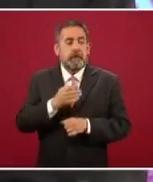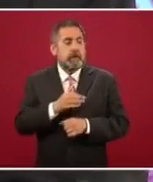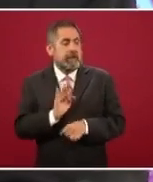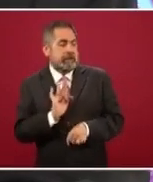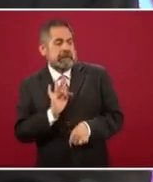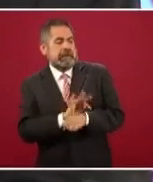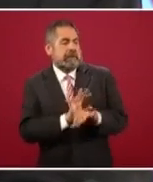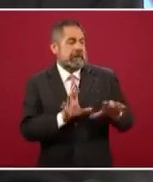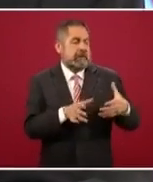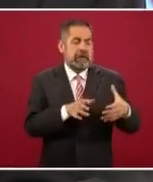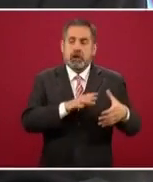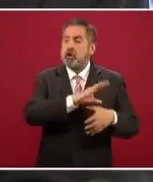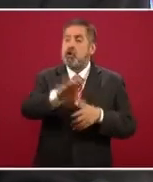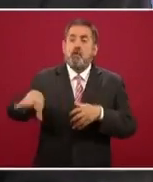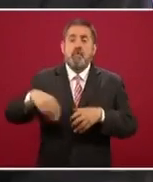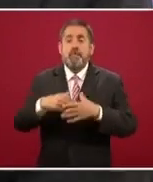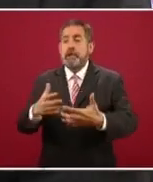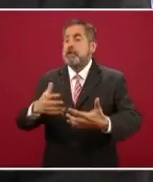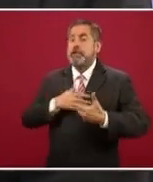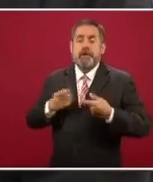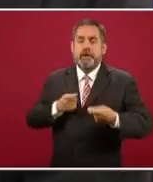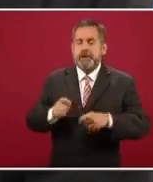monopolio. Por ejemplo,